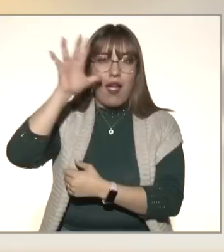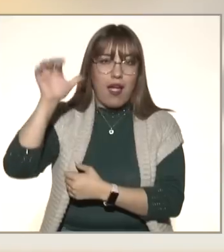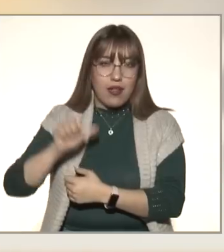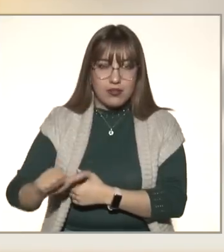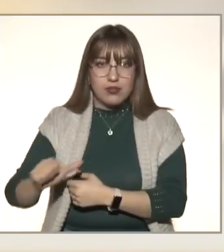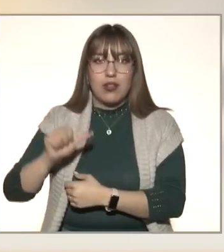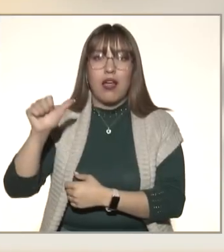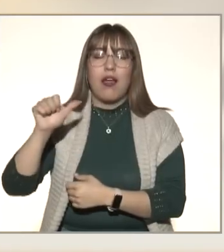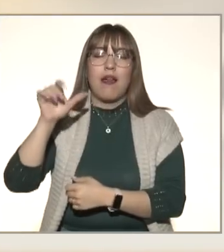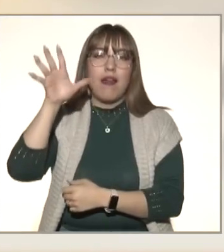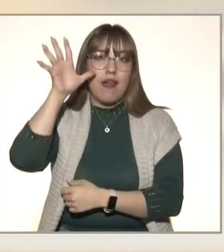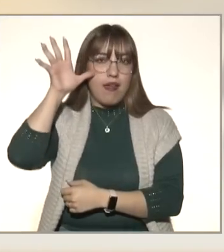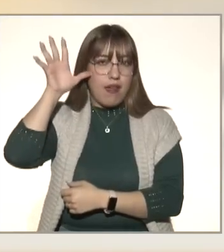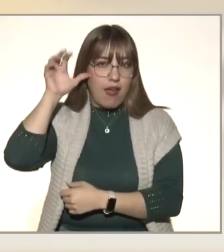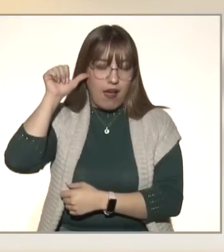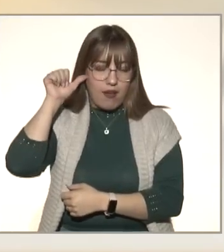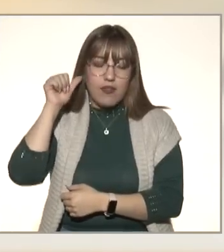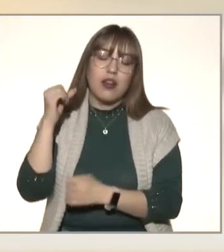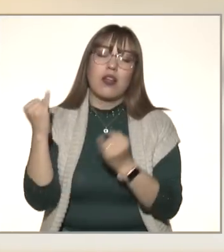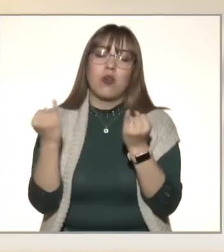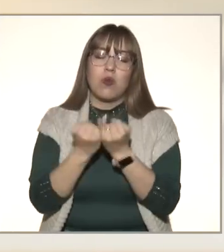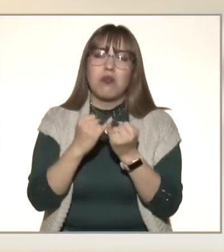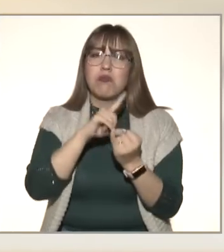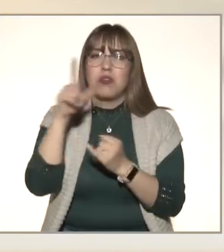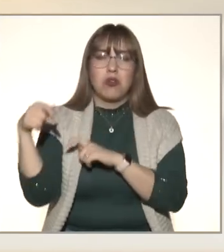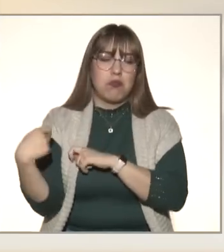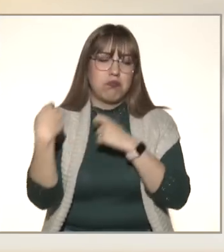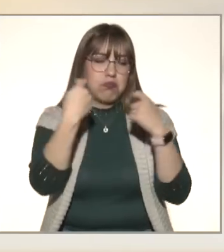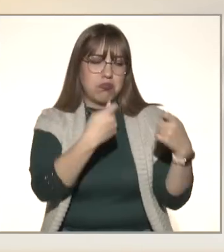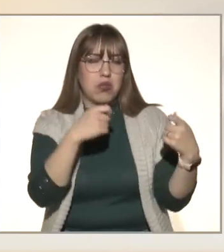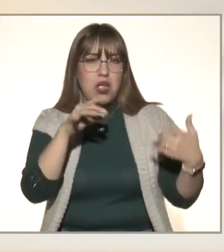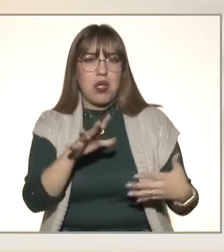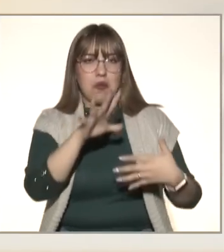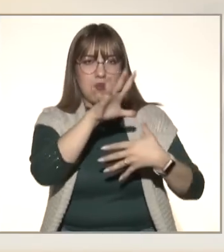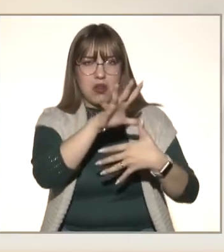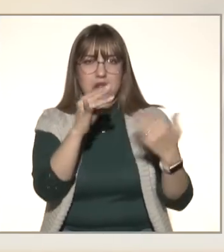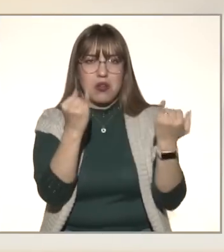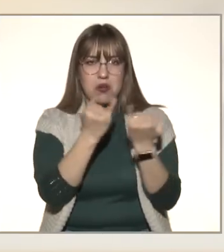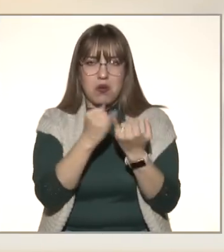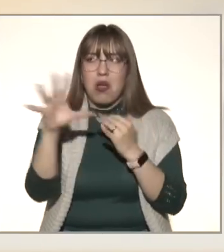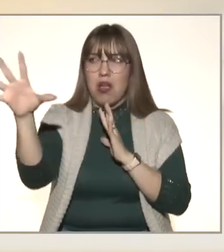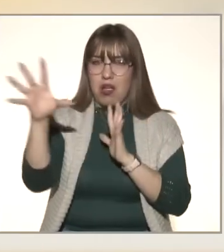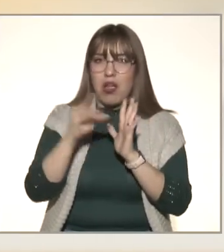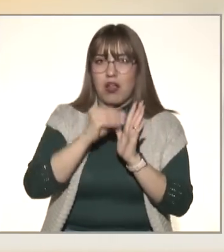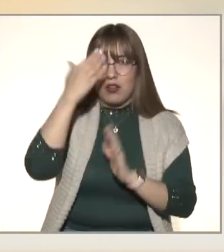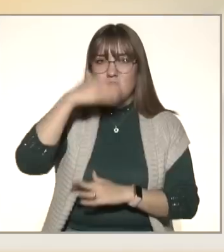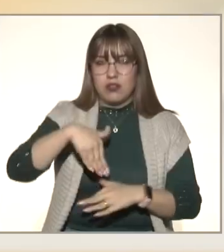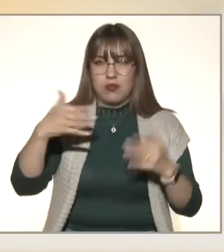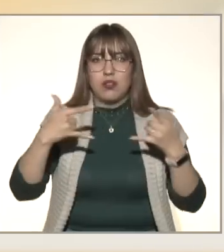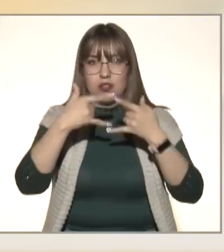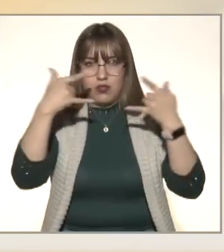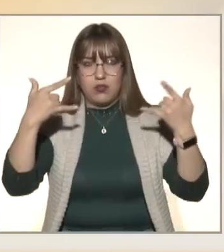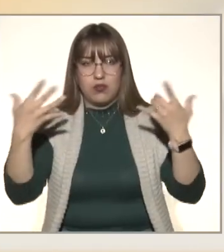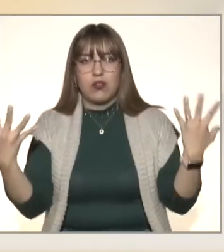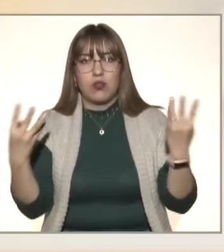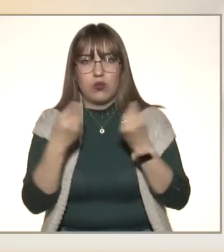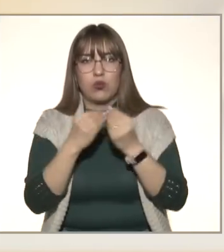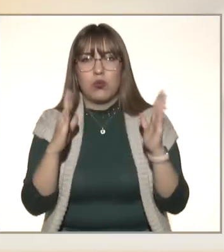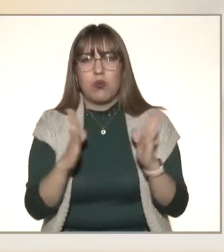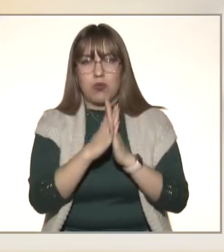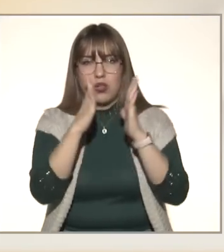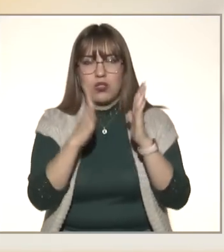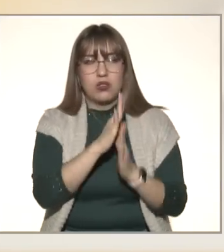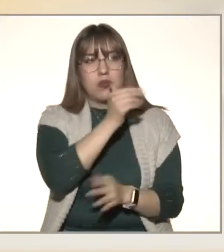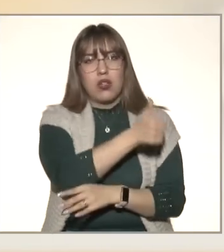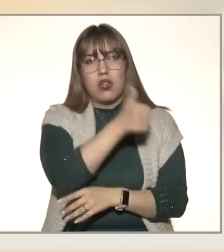y más tarde las culturas americanas, participan en la historia de la festividad, y cada una hacen su